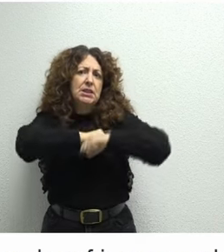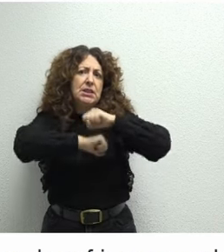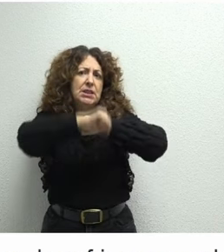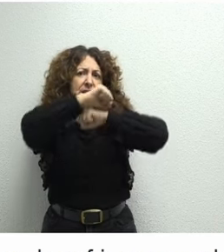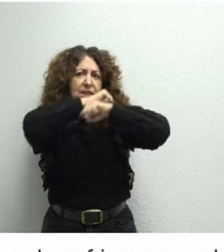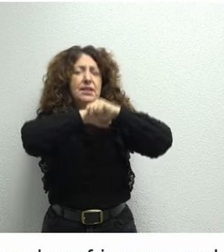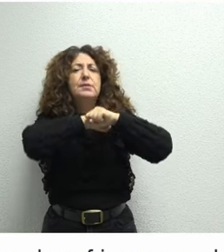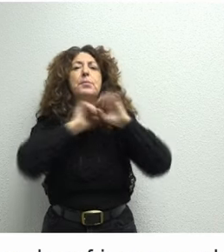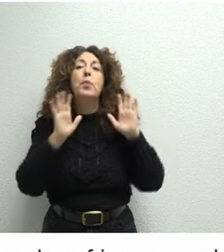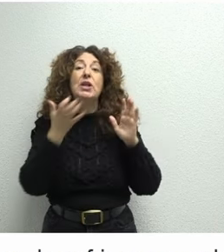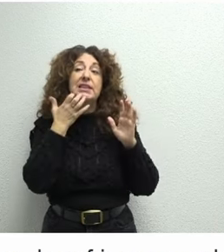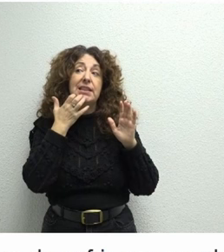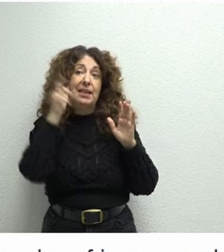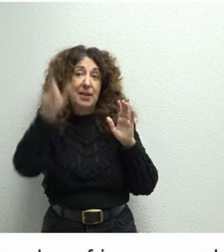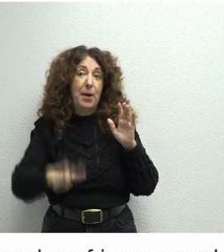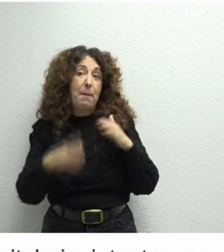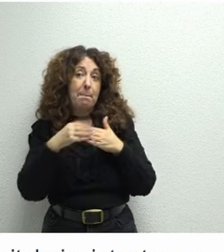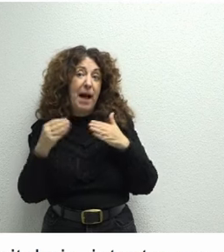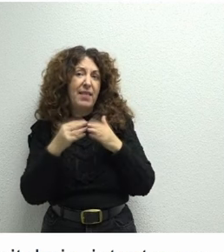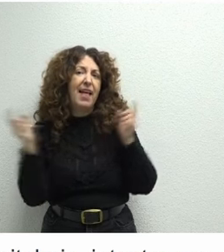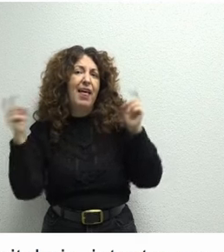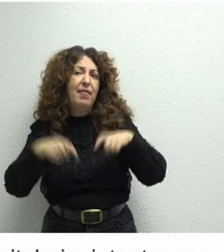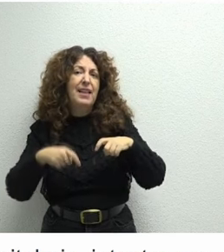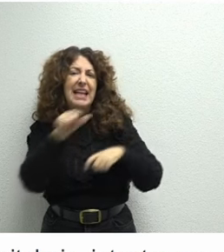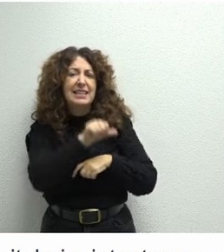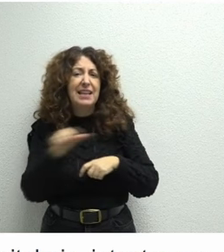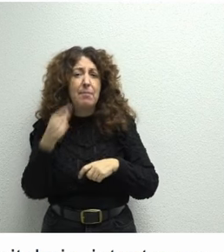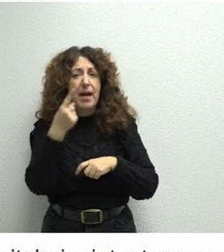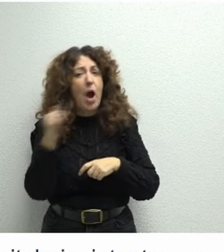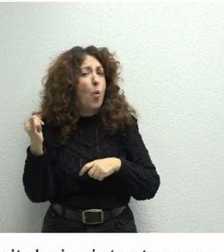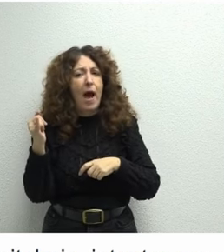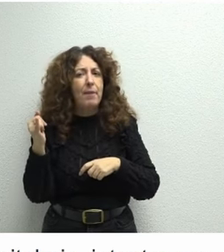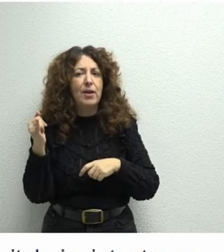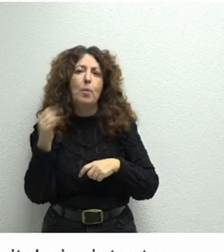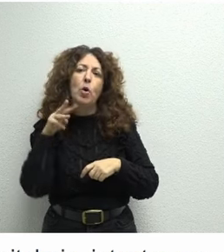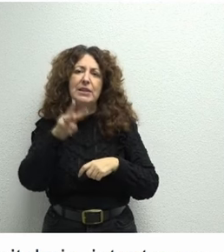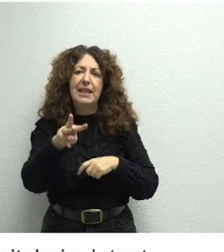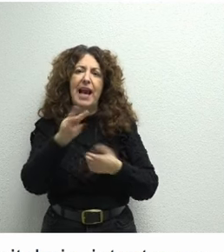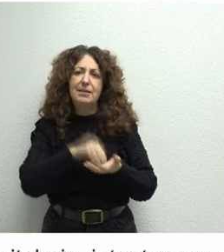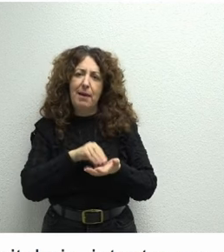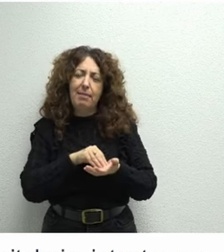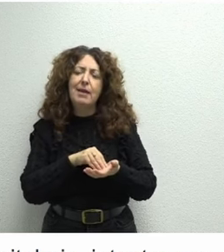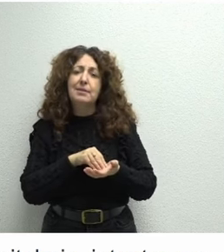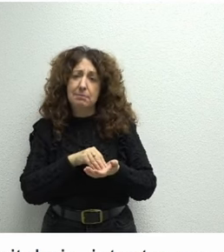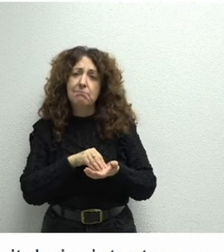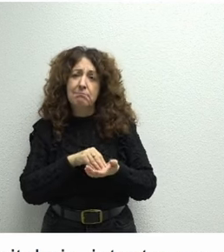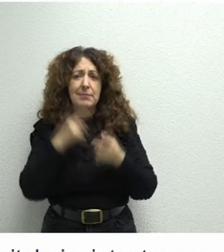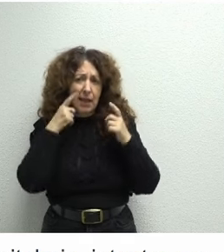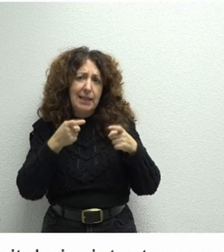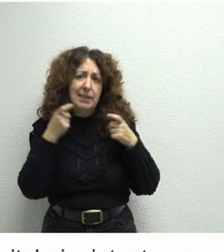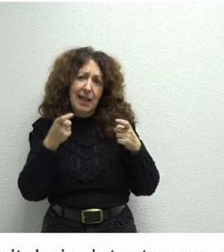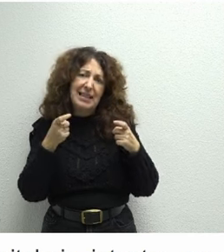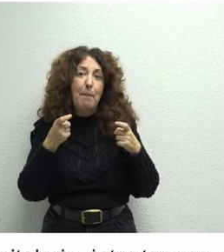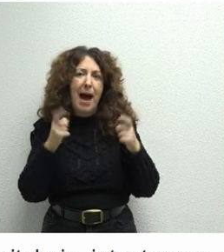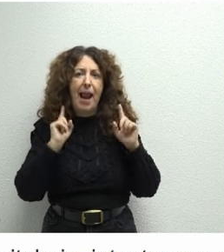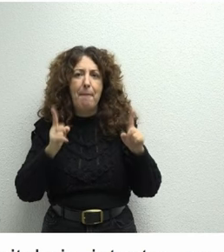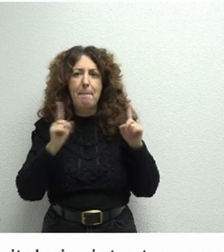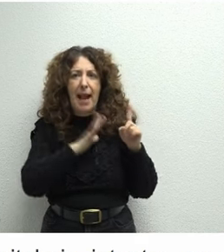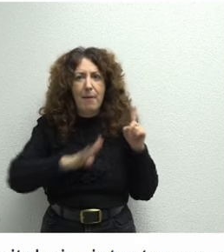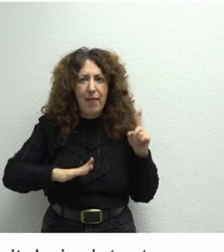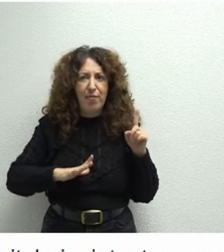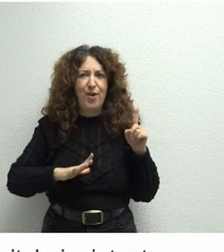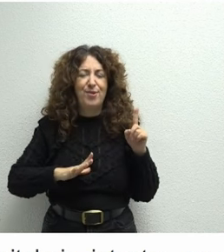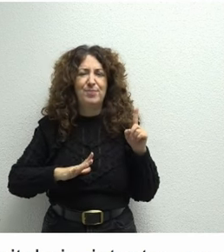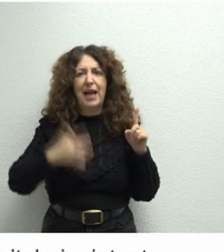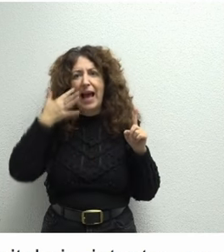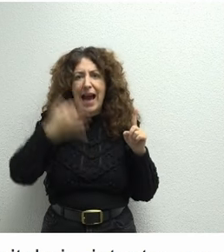si tengo que citarme al paciente en vez de una vez en semana citá meo tres Buscar el hueco vale para intentar prevenir ese tipo de